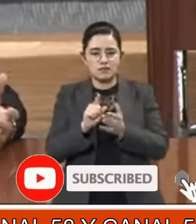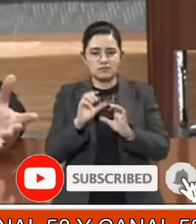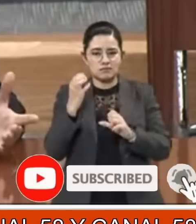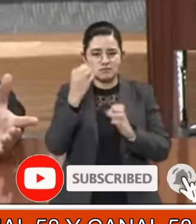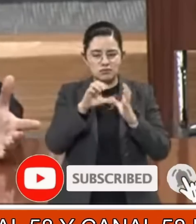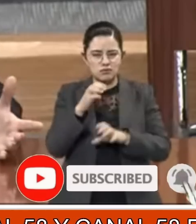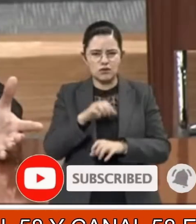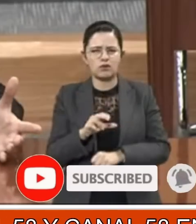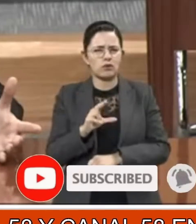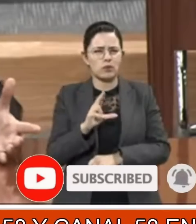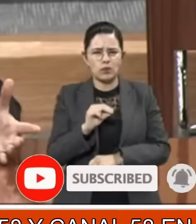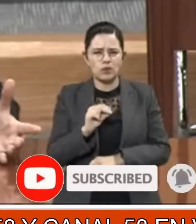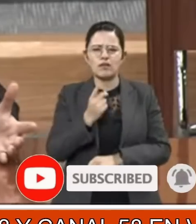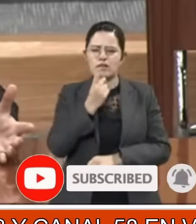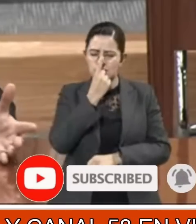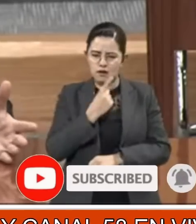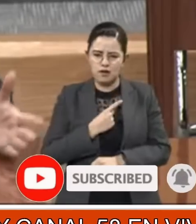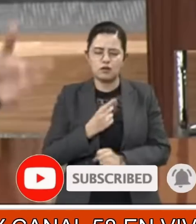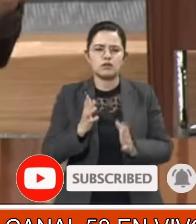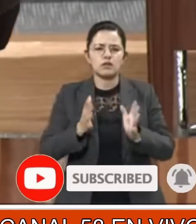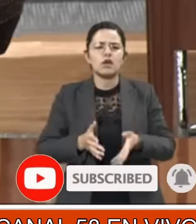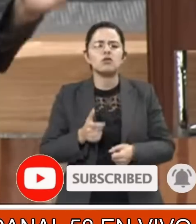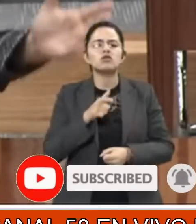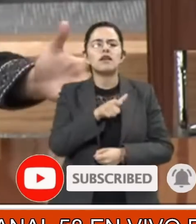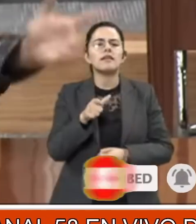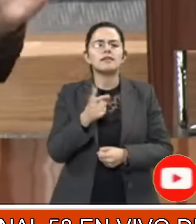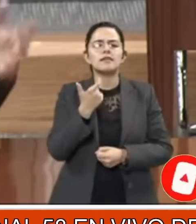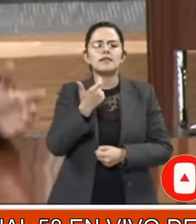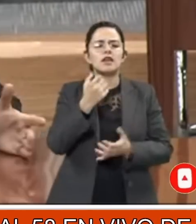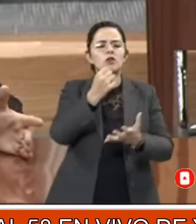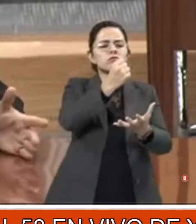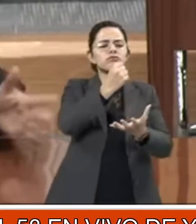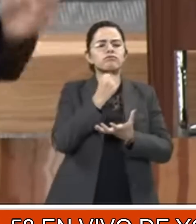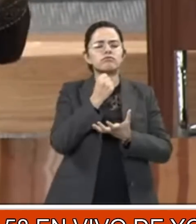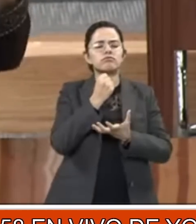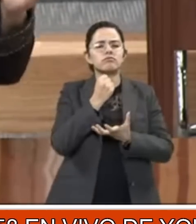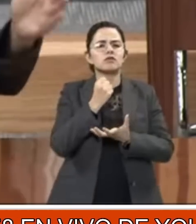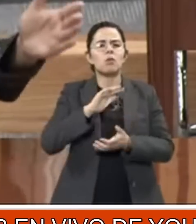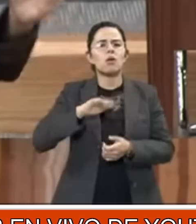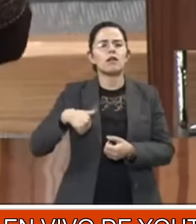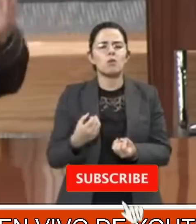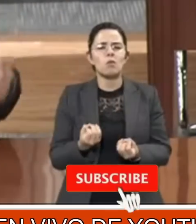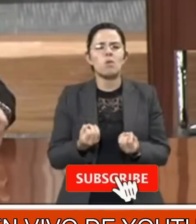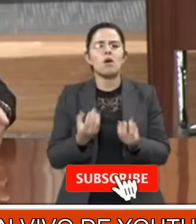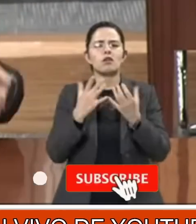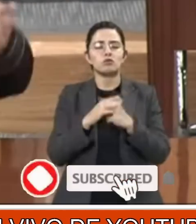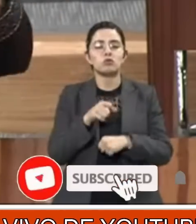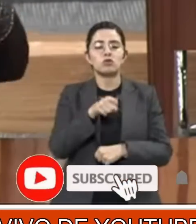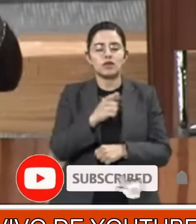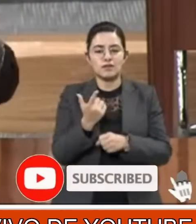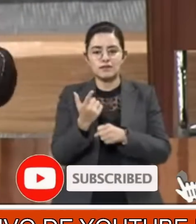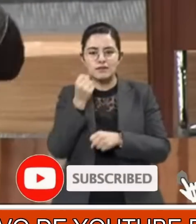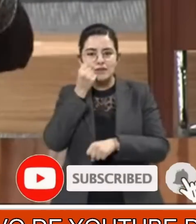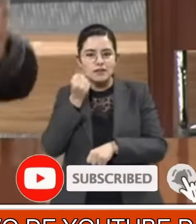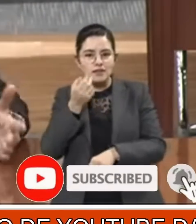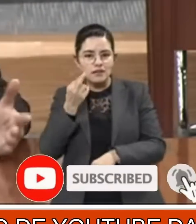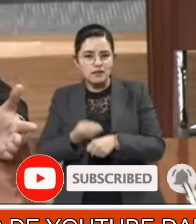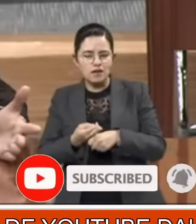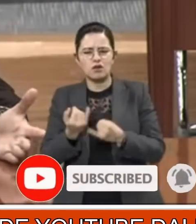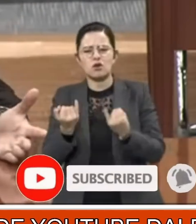país. Pero ahora, con lo que revela en el informe del órgano fiscalizador, es evidente que se les cayó el